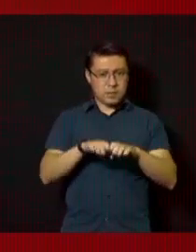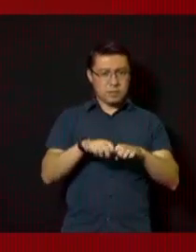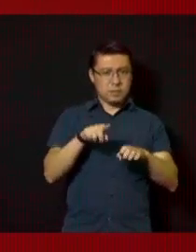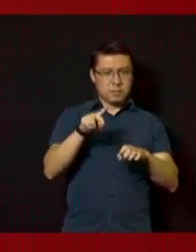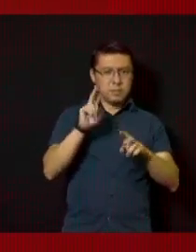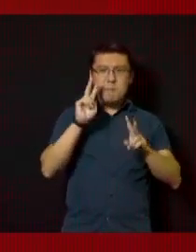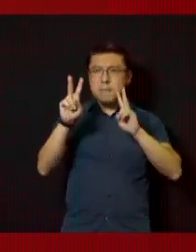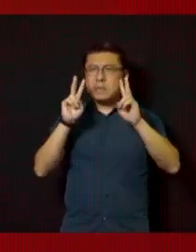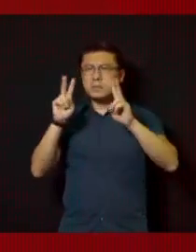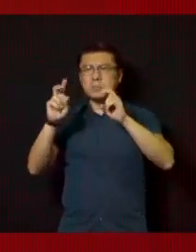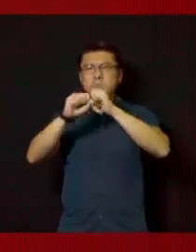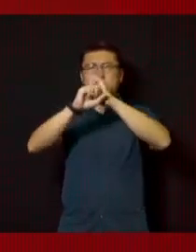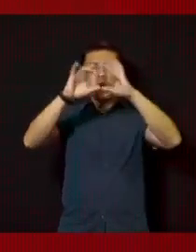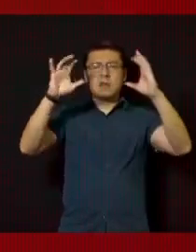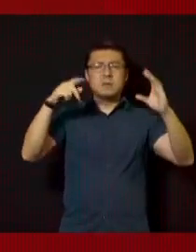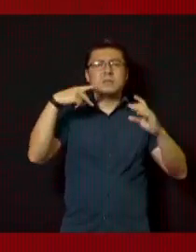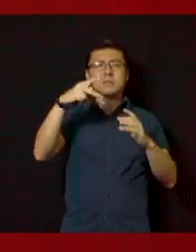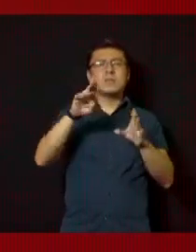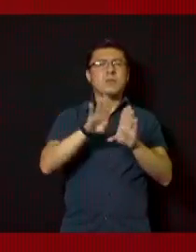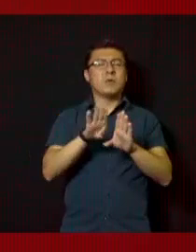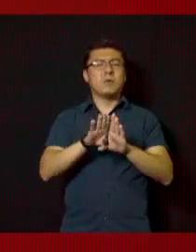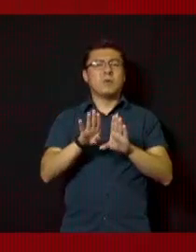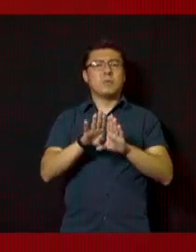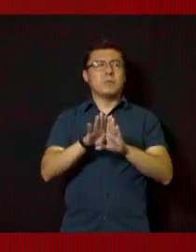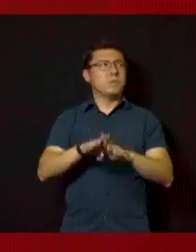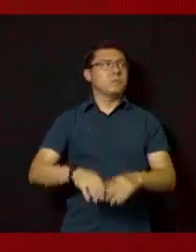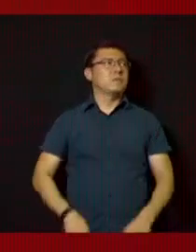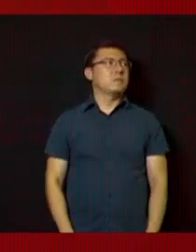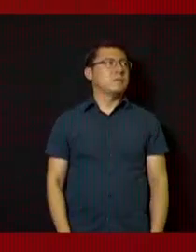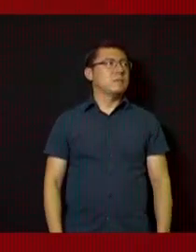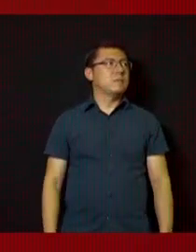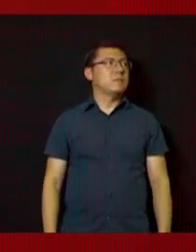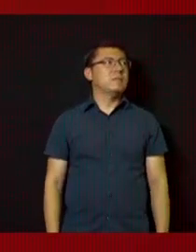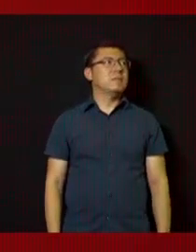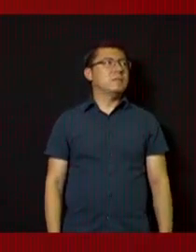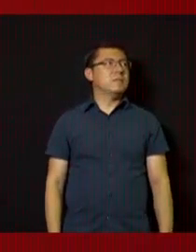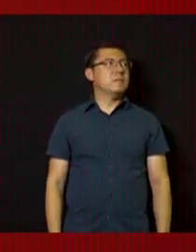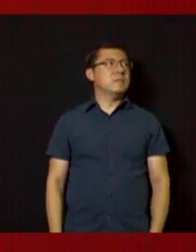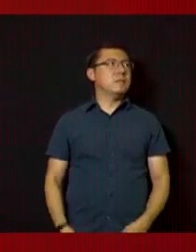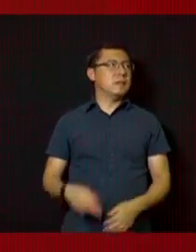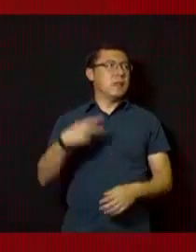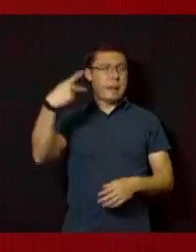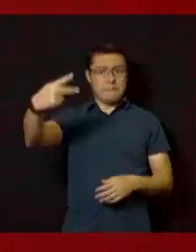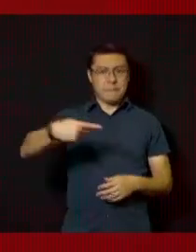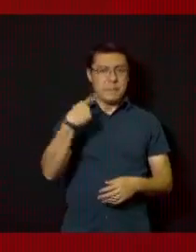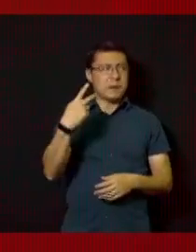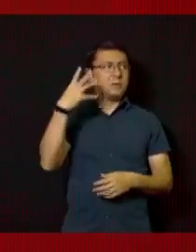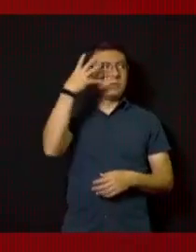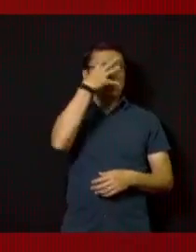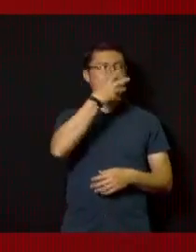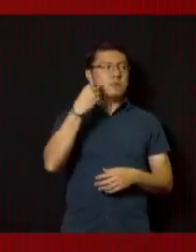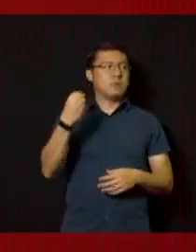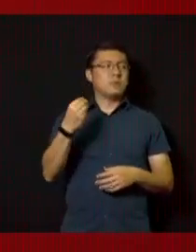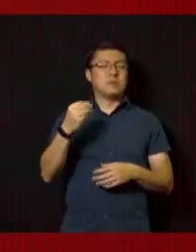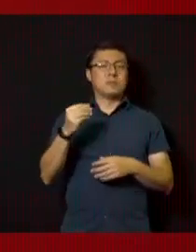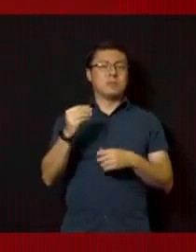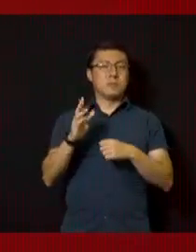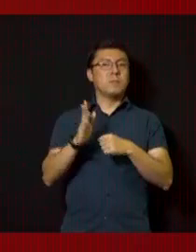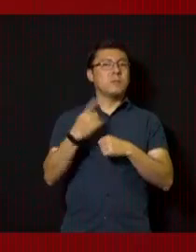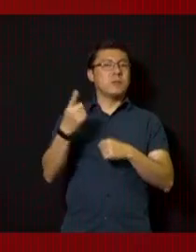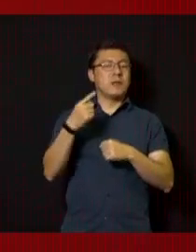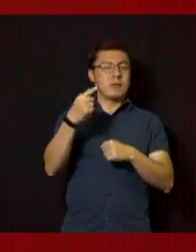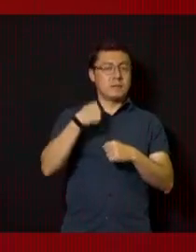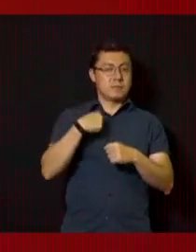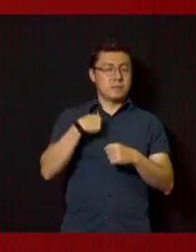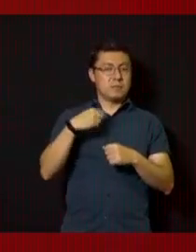visualizas de Save2 en tu organización. Qué bonita pregunta, Diego, porque por supuesto que lo veo